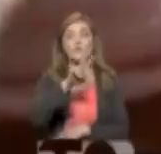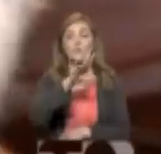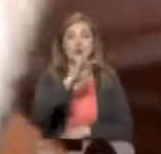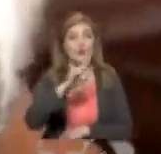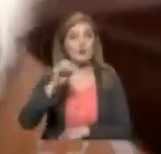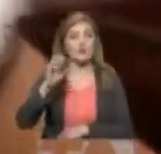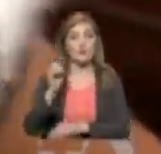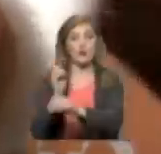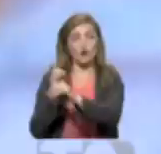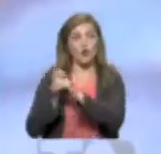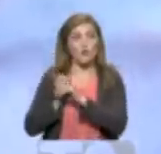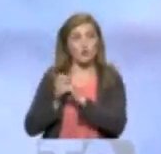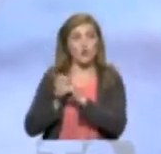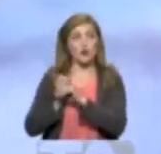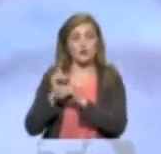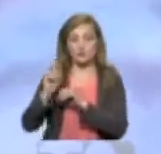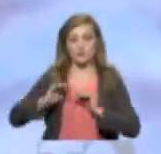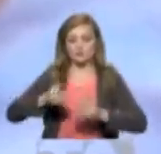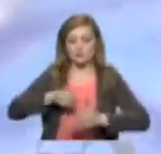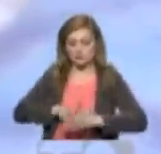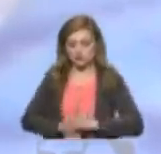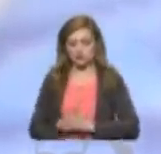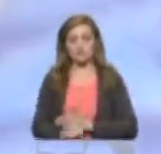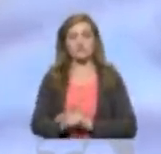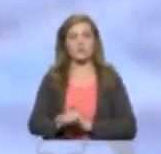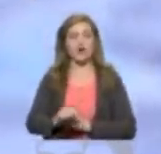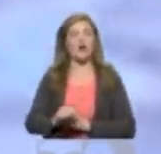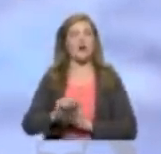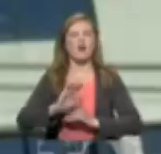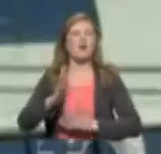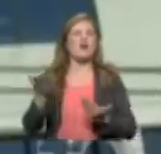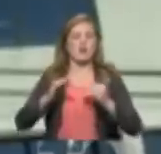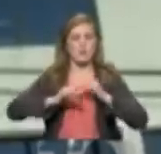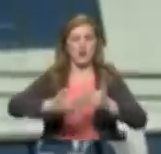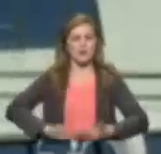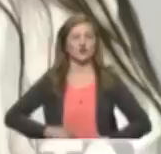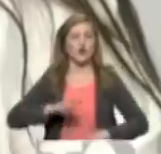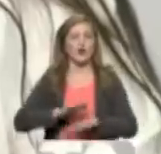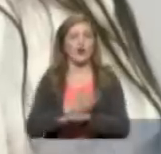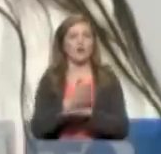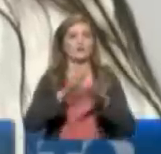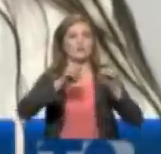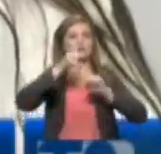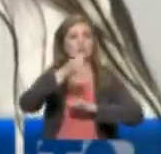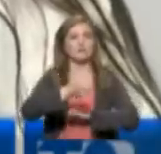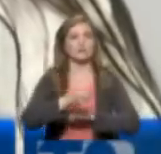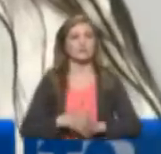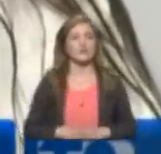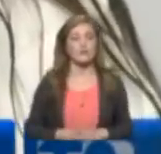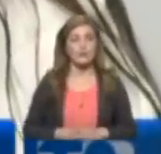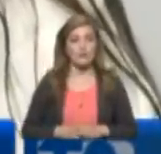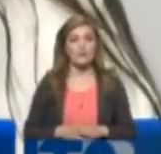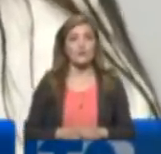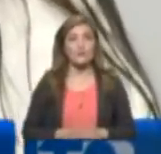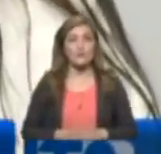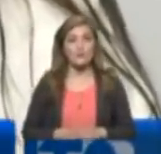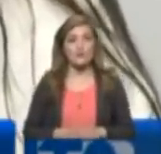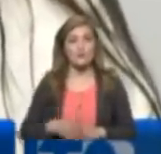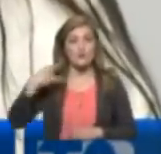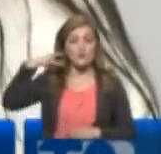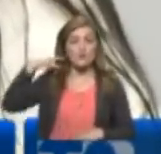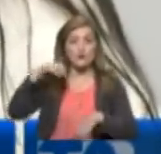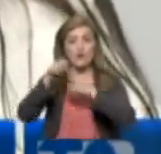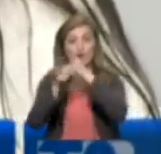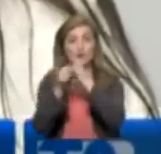niñas son obligadas a parir todos estos embarazos son producto de una violación cómo es posible que niñas de 13 años